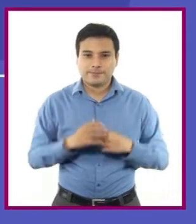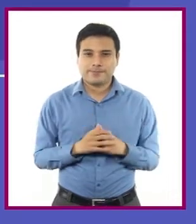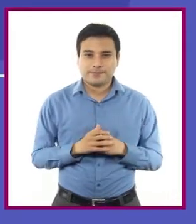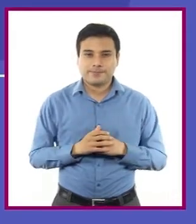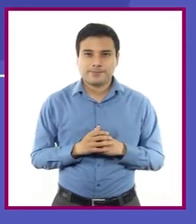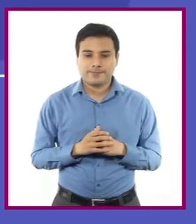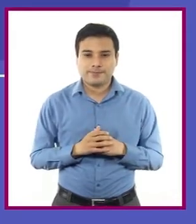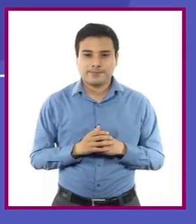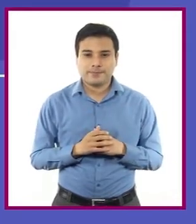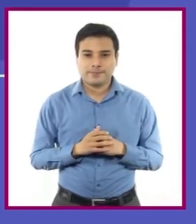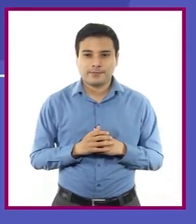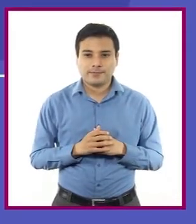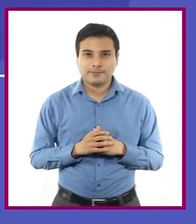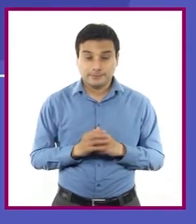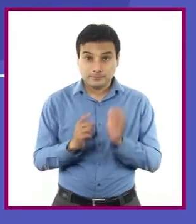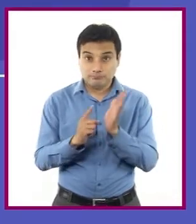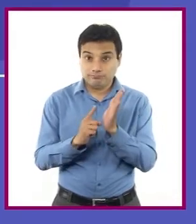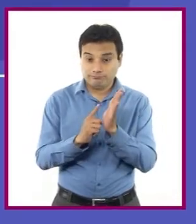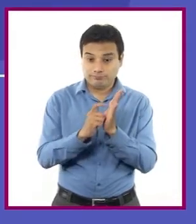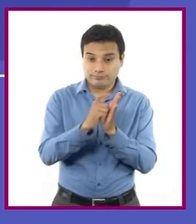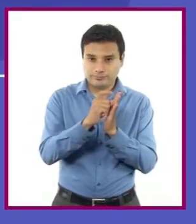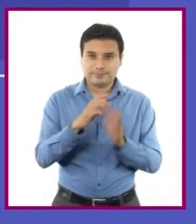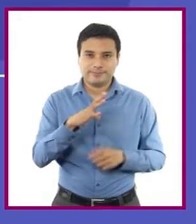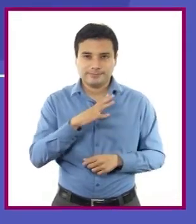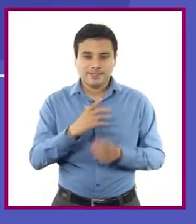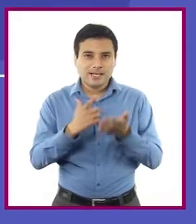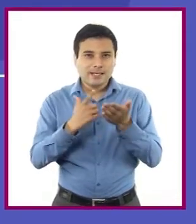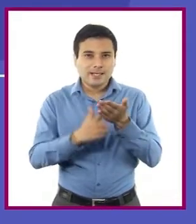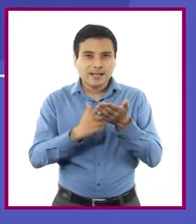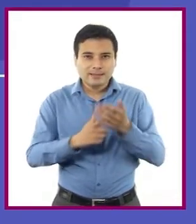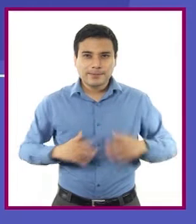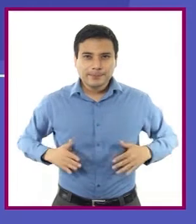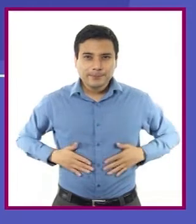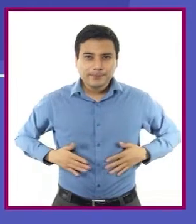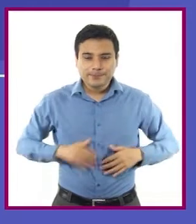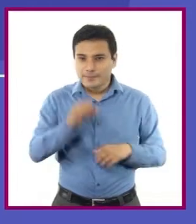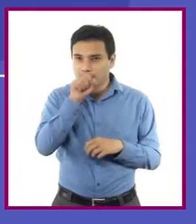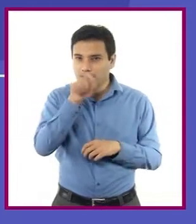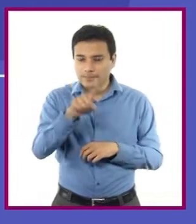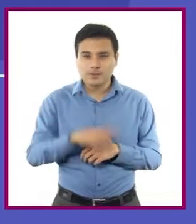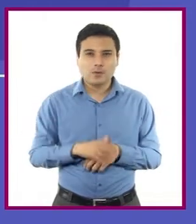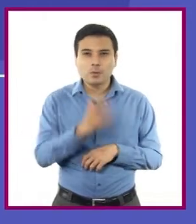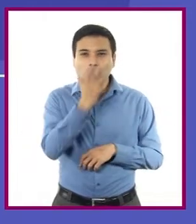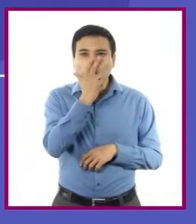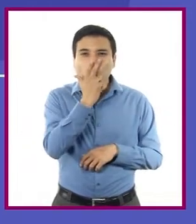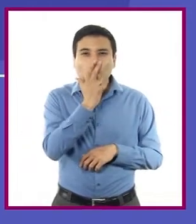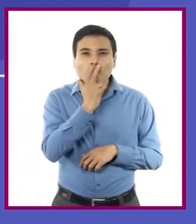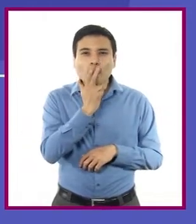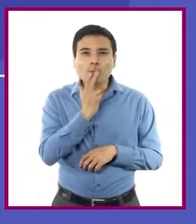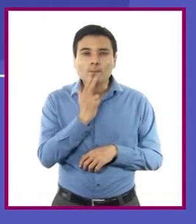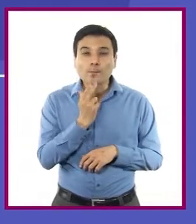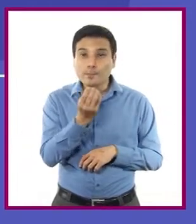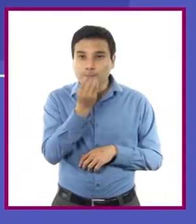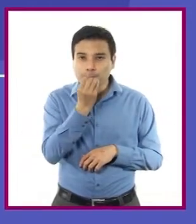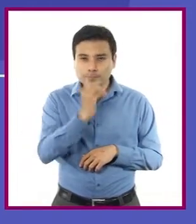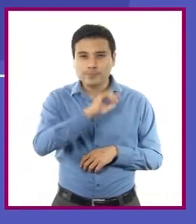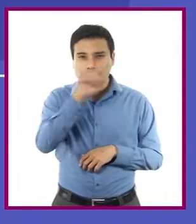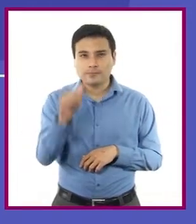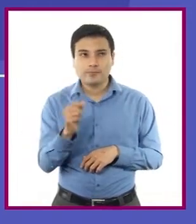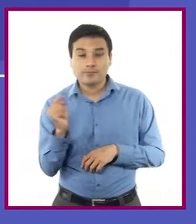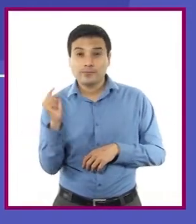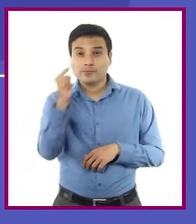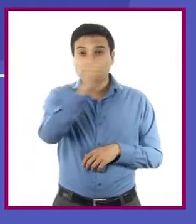acumulada en la etapa de oruga y el néctar del cual se alimentarán durante el camino les sirve para recorrer los